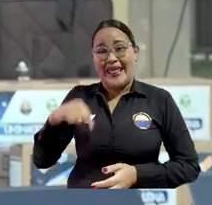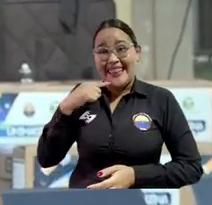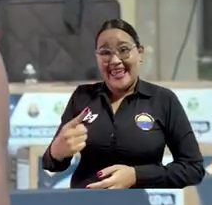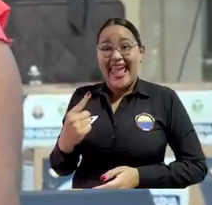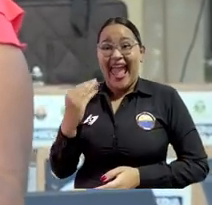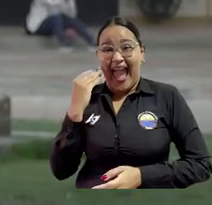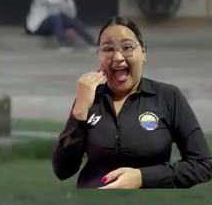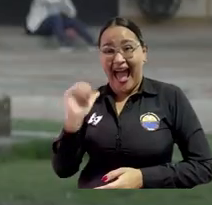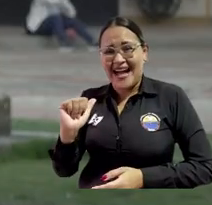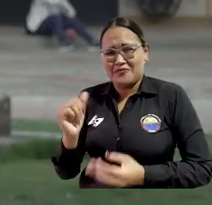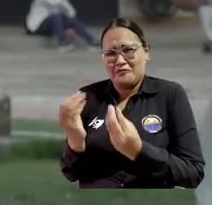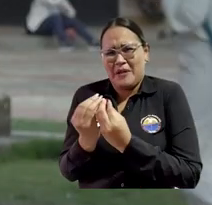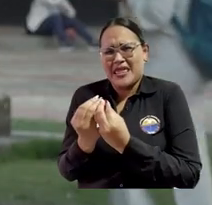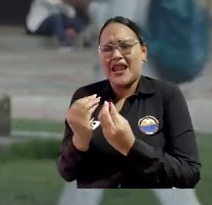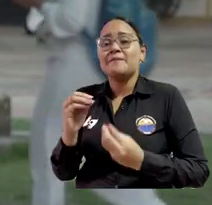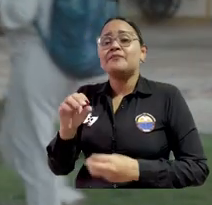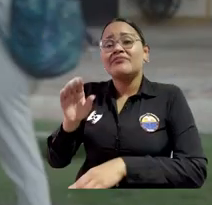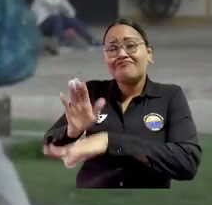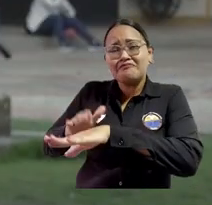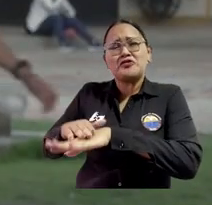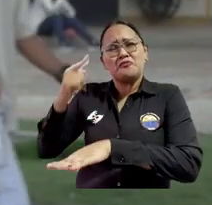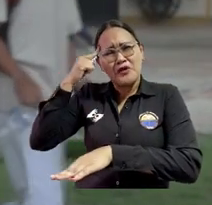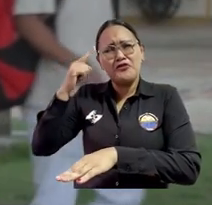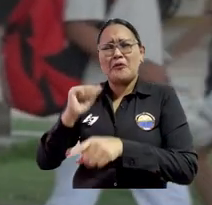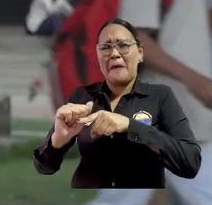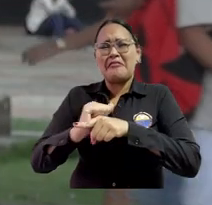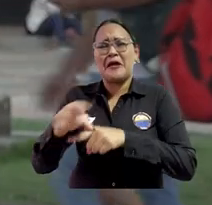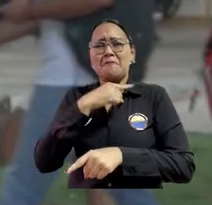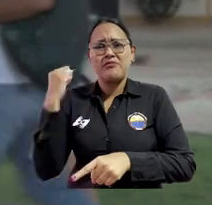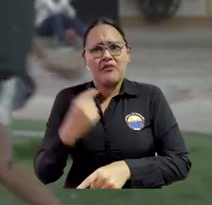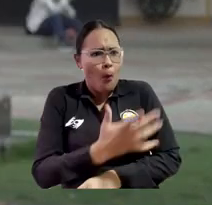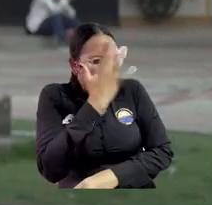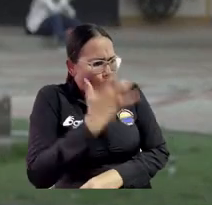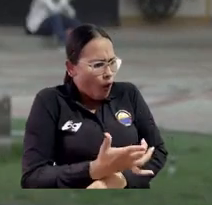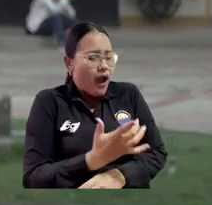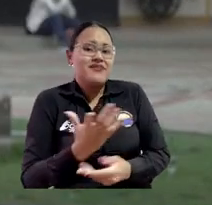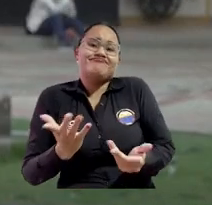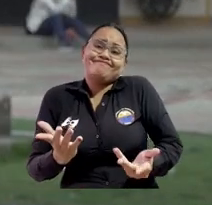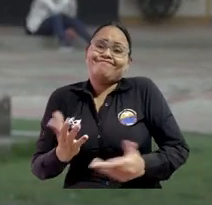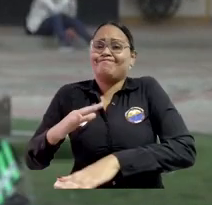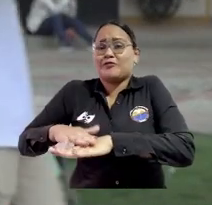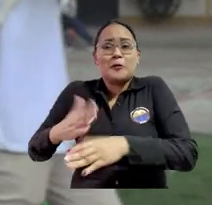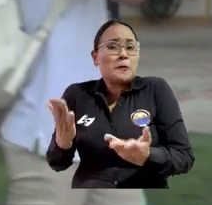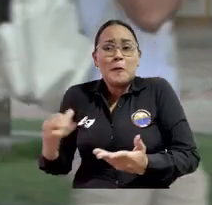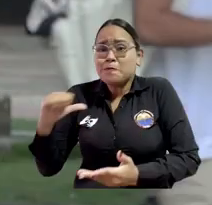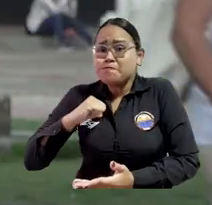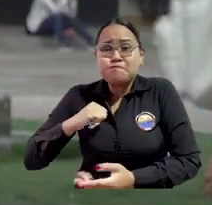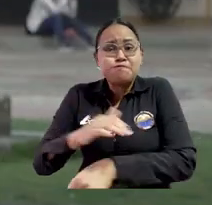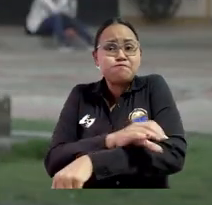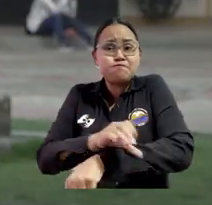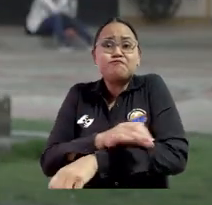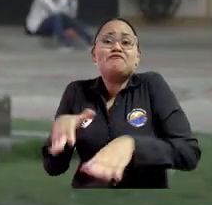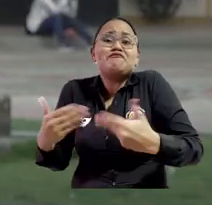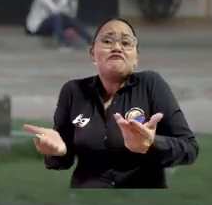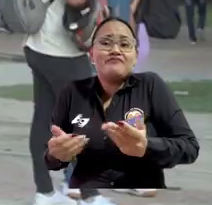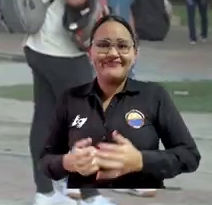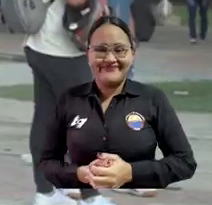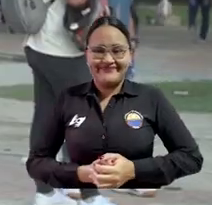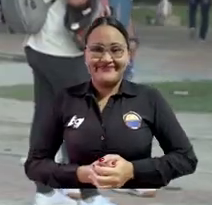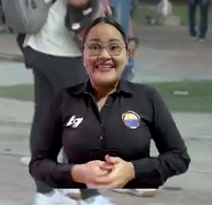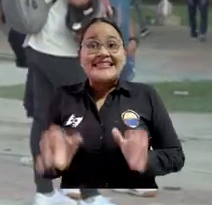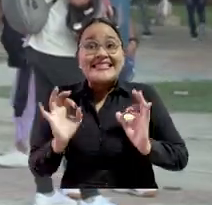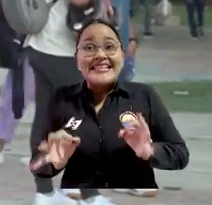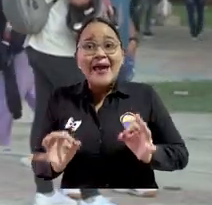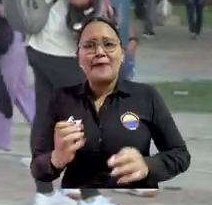Le dije a una compañera, creo que voy a perder prácticas. Me dice, ¿por qué, manita? Yo le dije, porque no tengo computador.